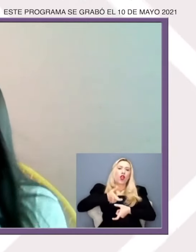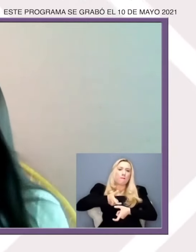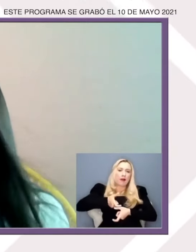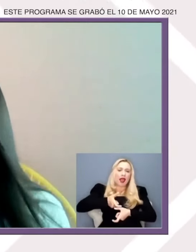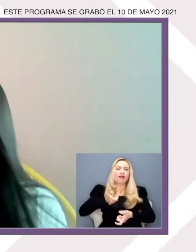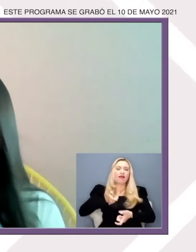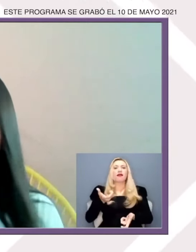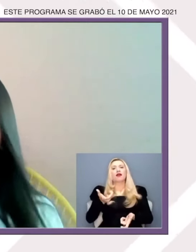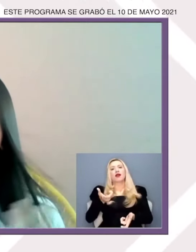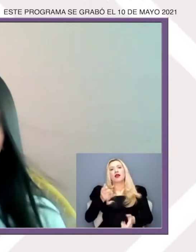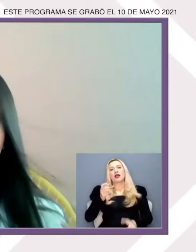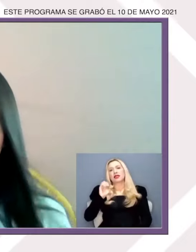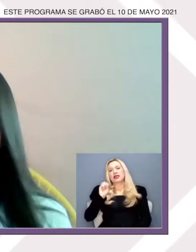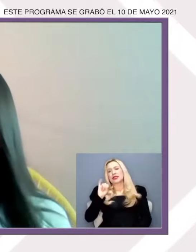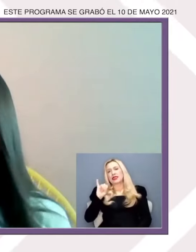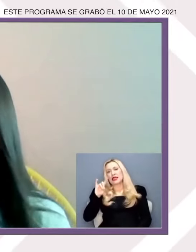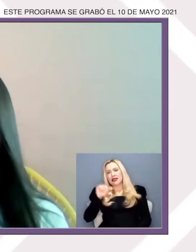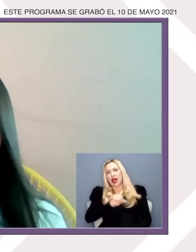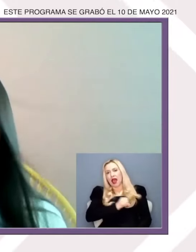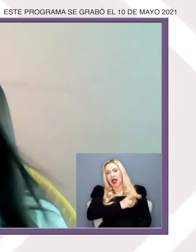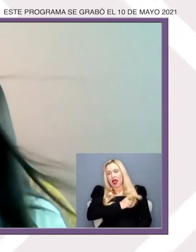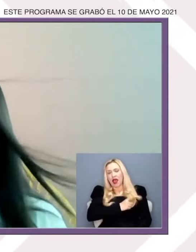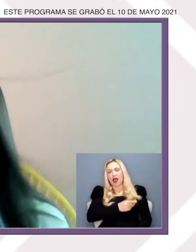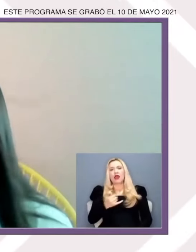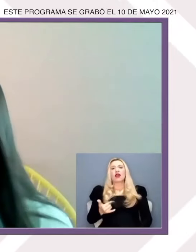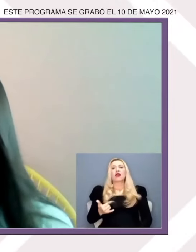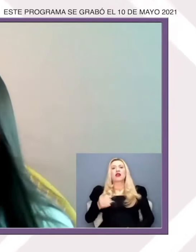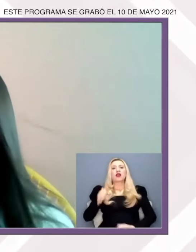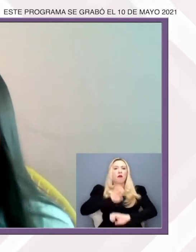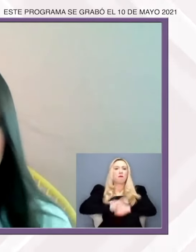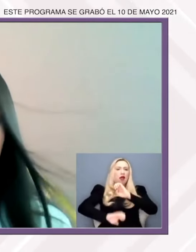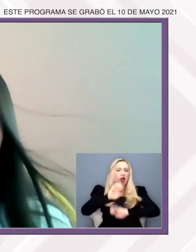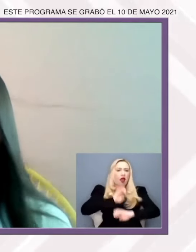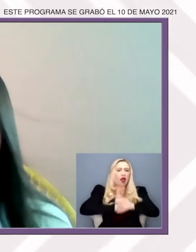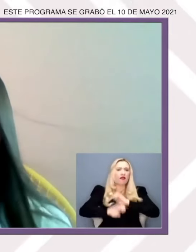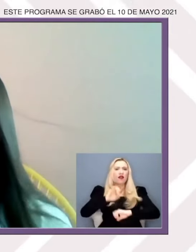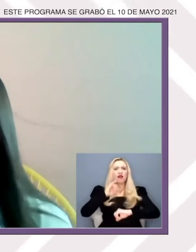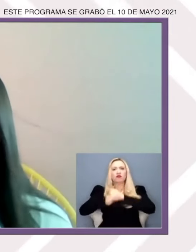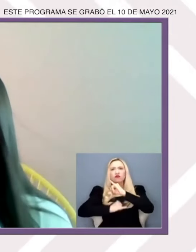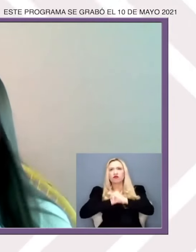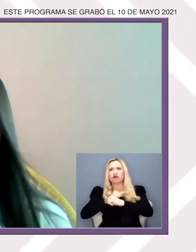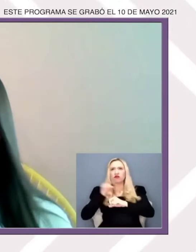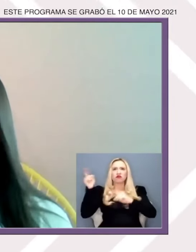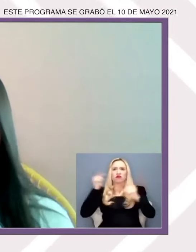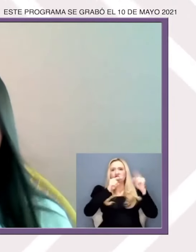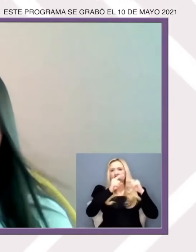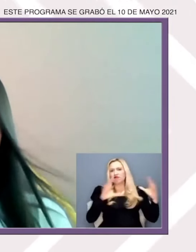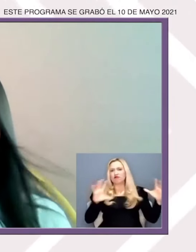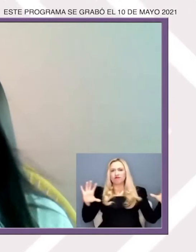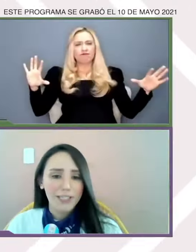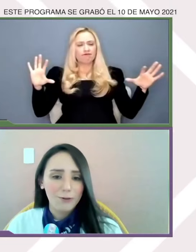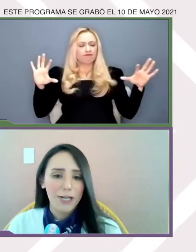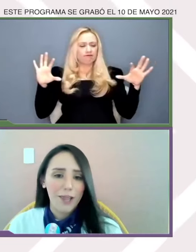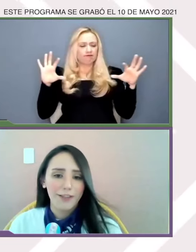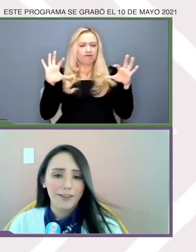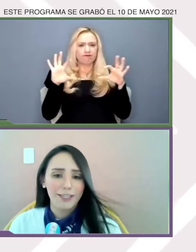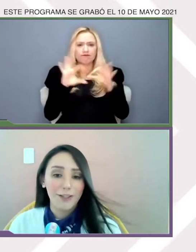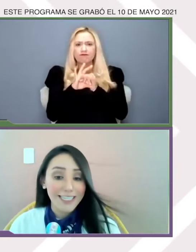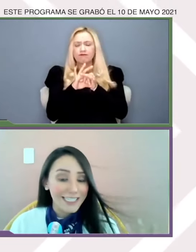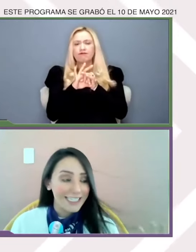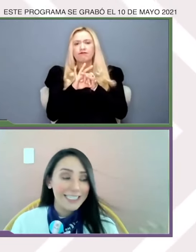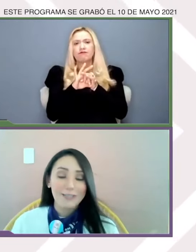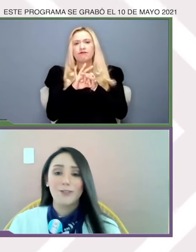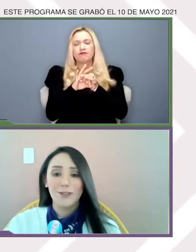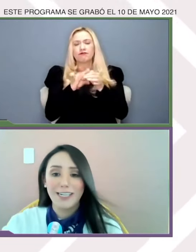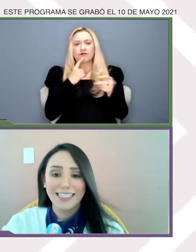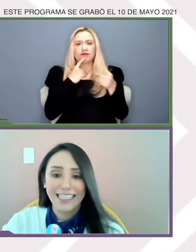UNOCIDA, UNFPA y por supuesto aliados internacionales como embajadas y otras instituciones. Y pues hicimos este informe articulado entre